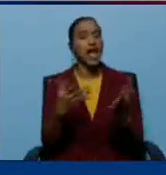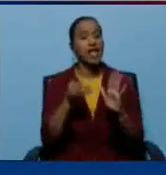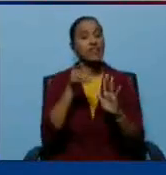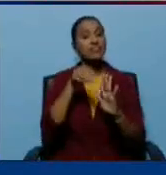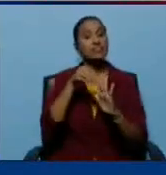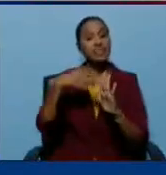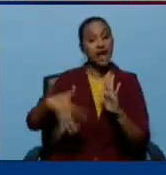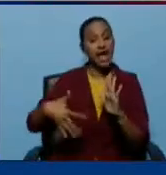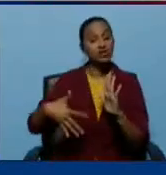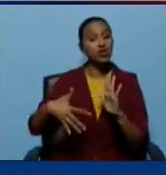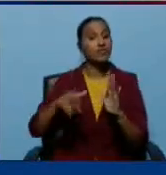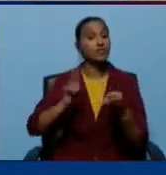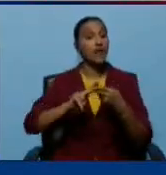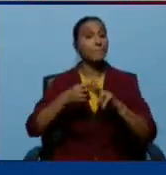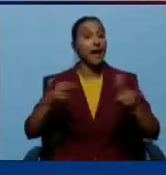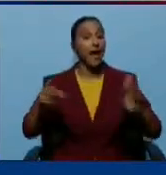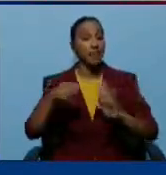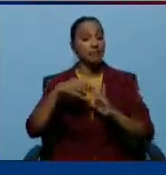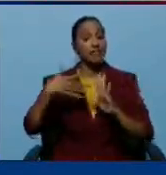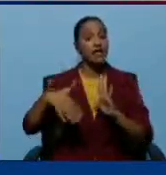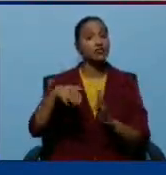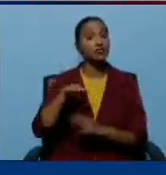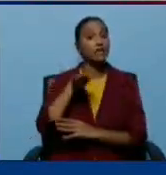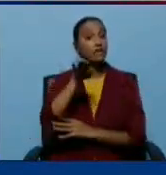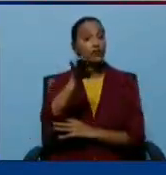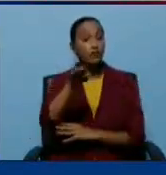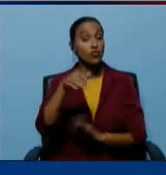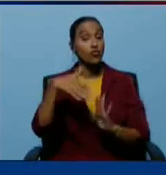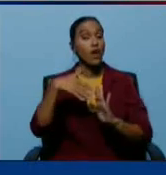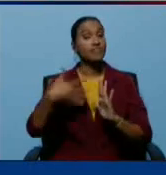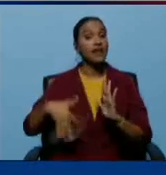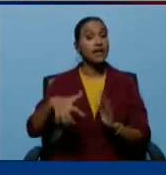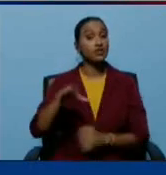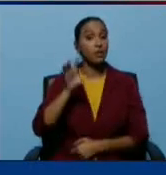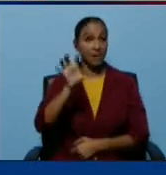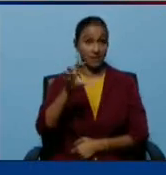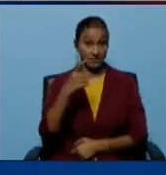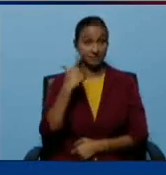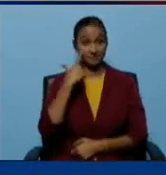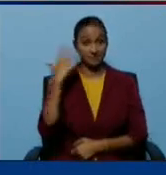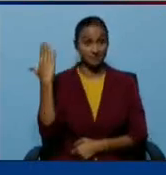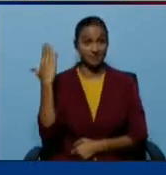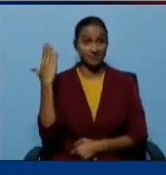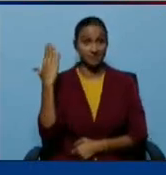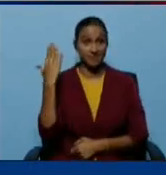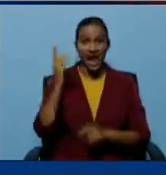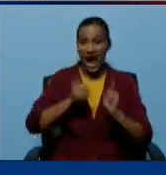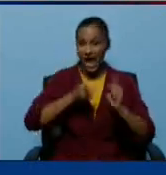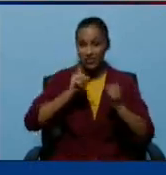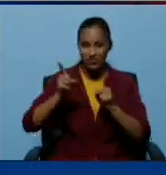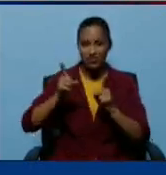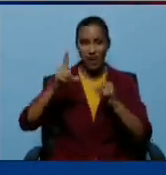su derecho al futuro, su derecho a la patria. Ahí están algunas imágenes.